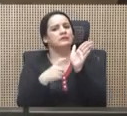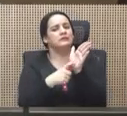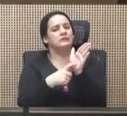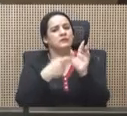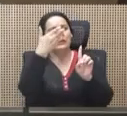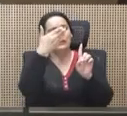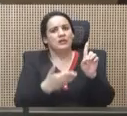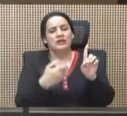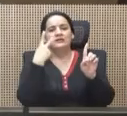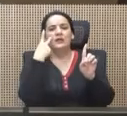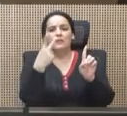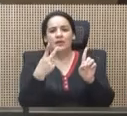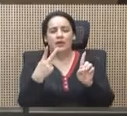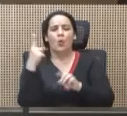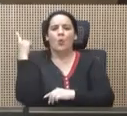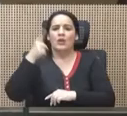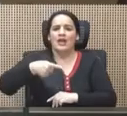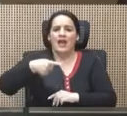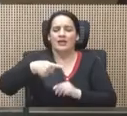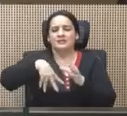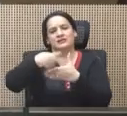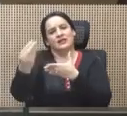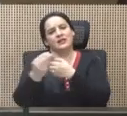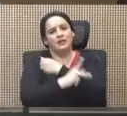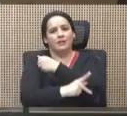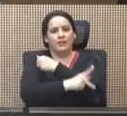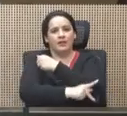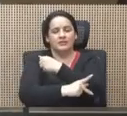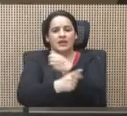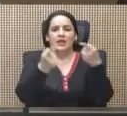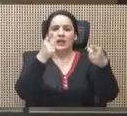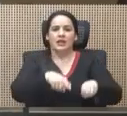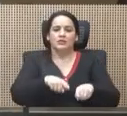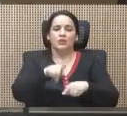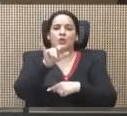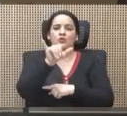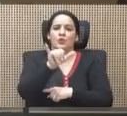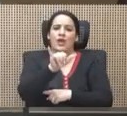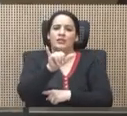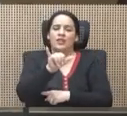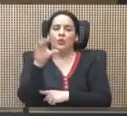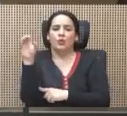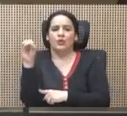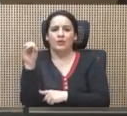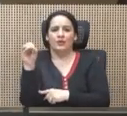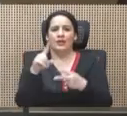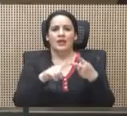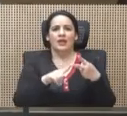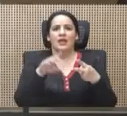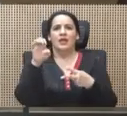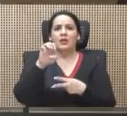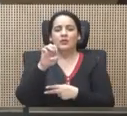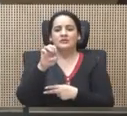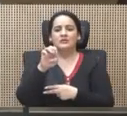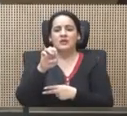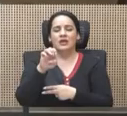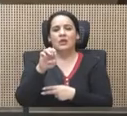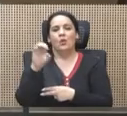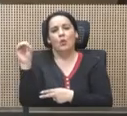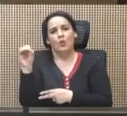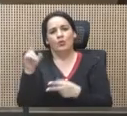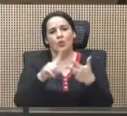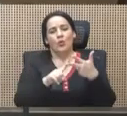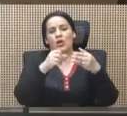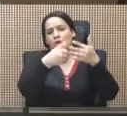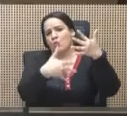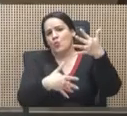obligadas a irse del país. Y es el caso de doña Yolanda Oriamuno, de doña Eunice Ojodio y otras